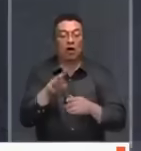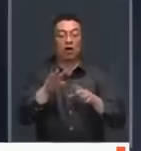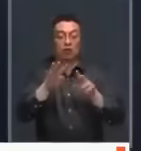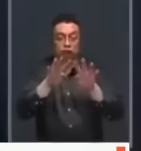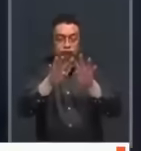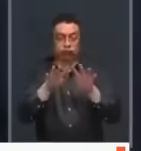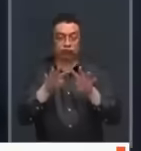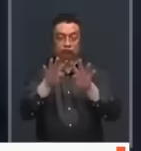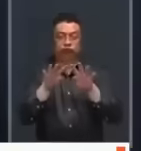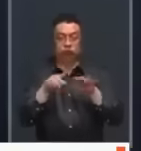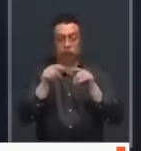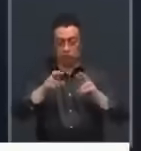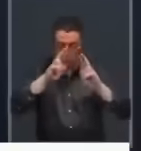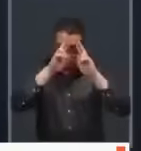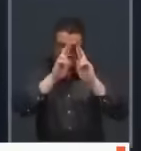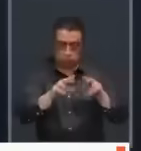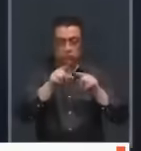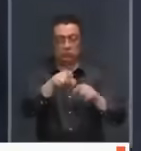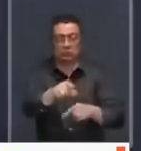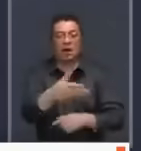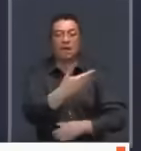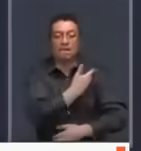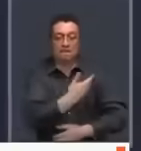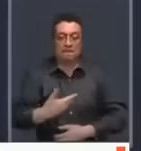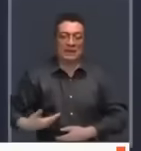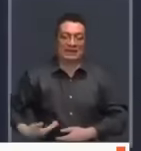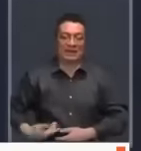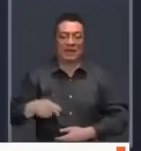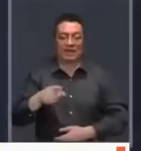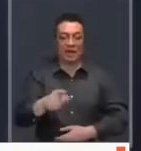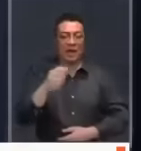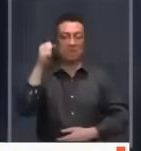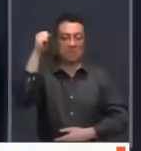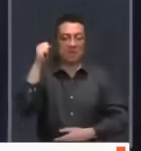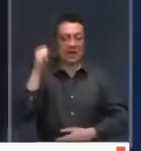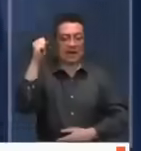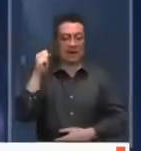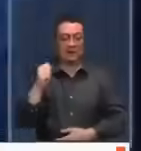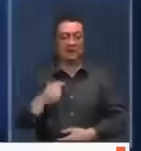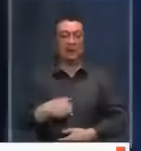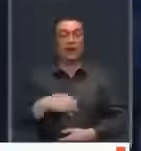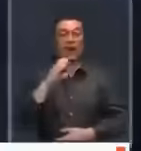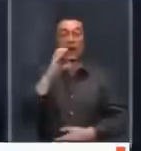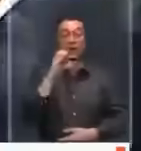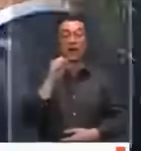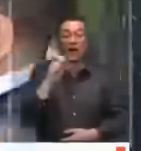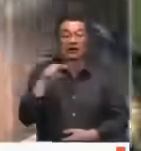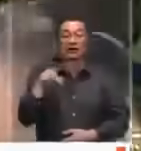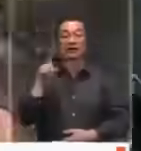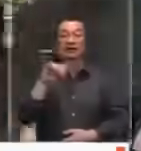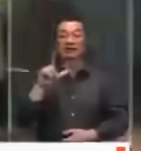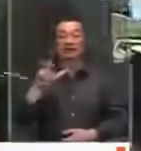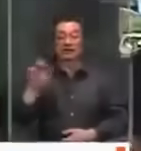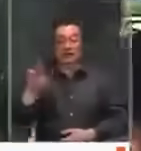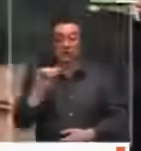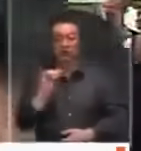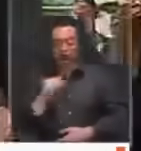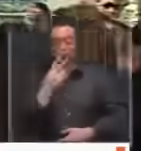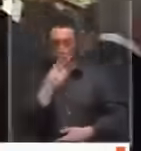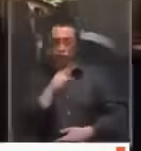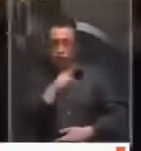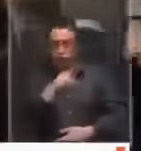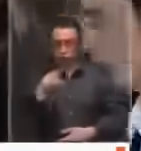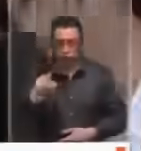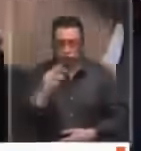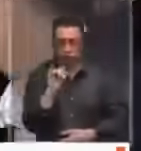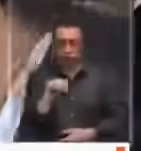salvas en homenaje al presidente Sebastián Piñera. Al canciller Van Claveren no lo he visto. Lo vi en algún minuto, sí. Cuando